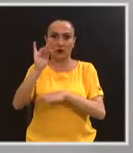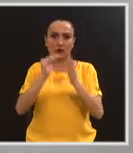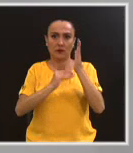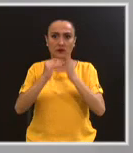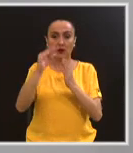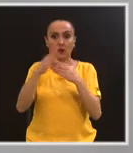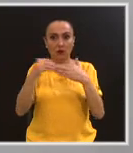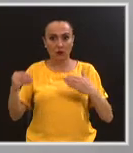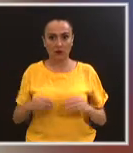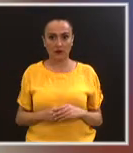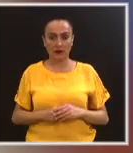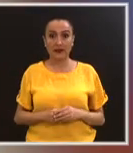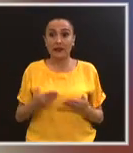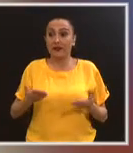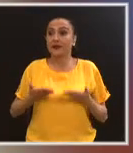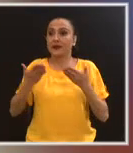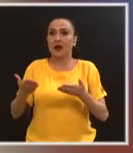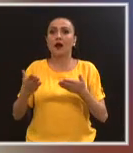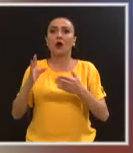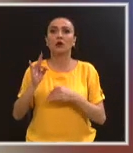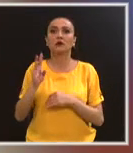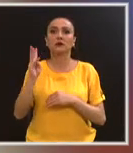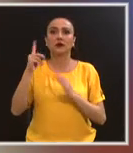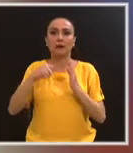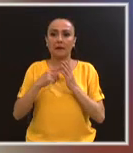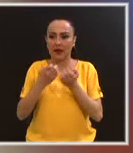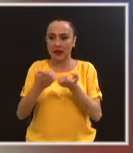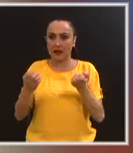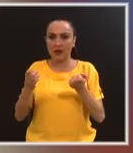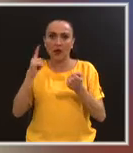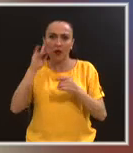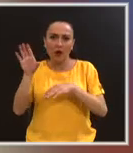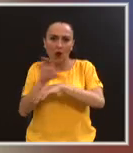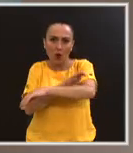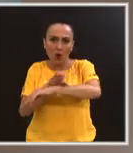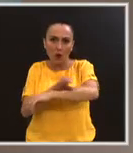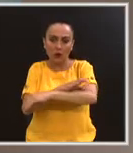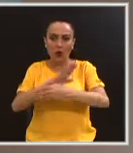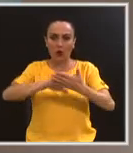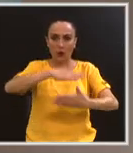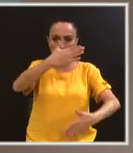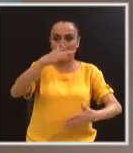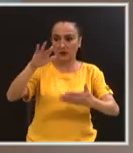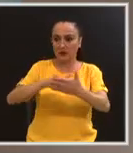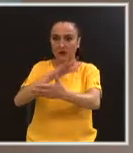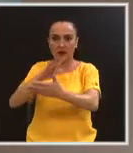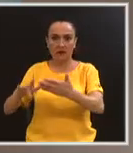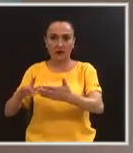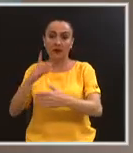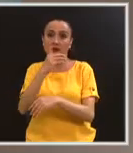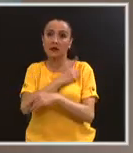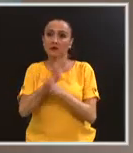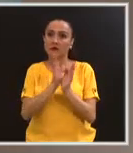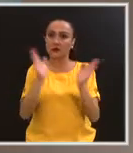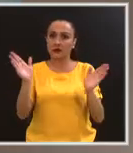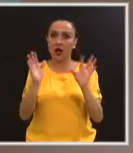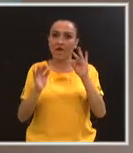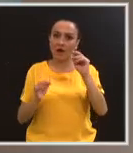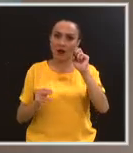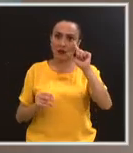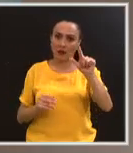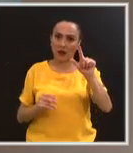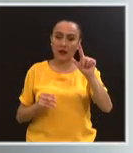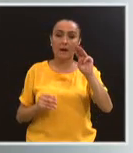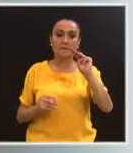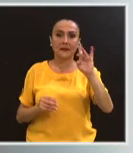8,0000 y entregara 86,000 equipos de cómputo entre computadoras y tablets la dirección general de fatel y el